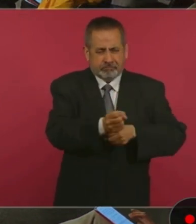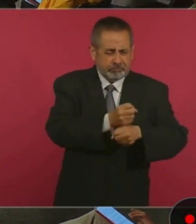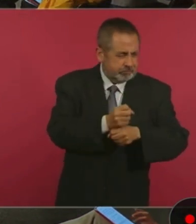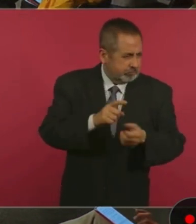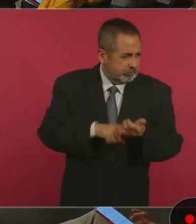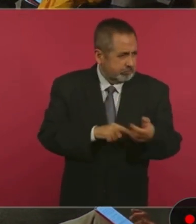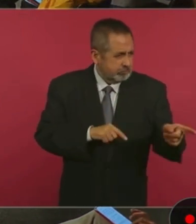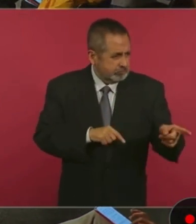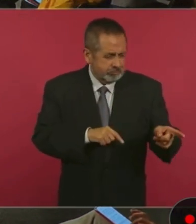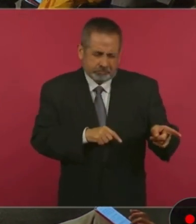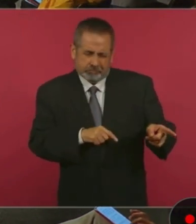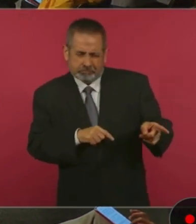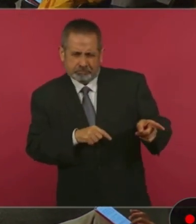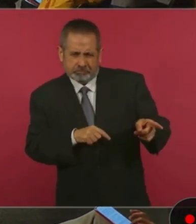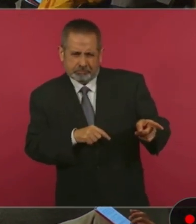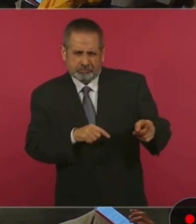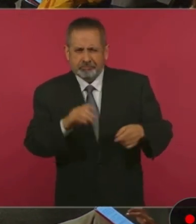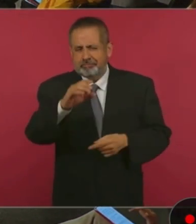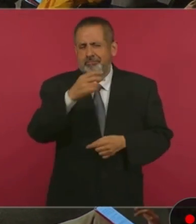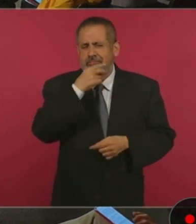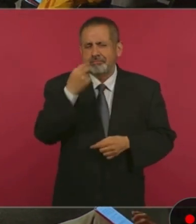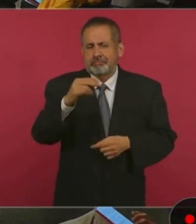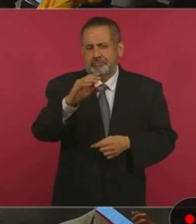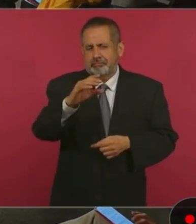torturador Cerón